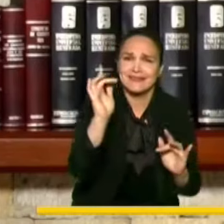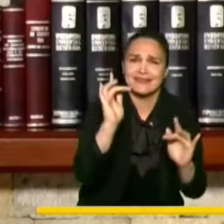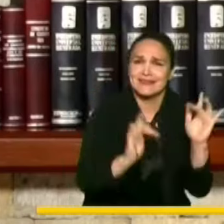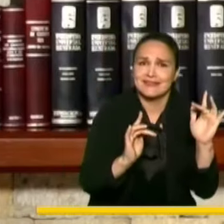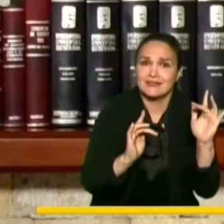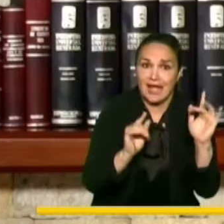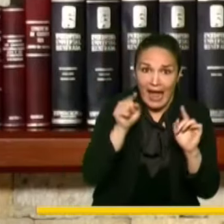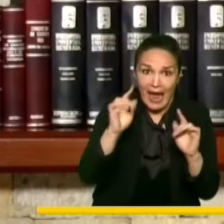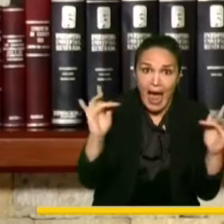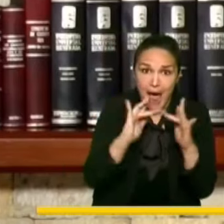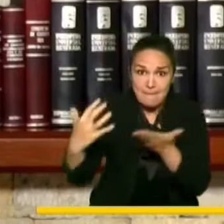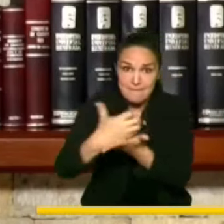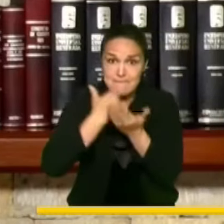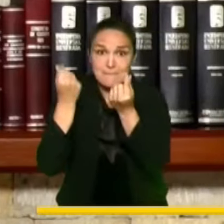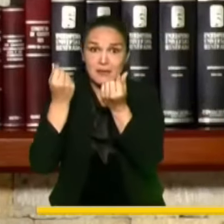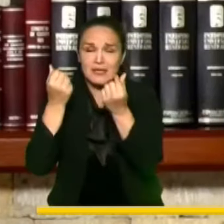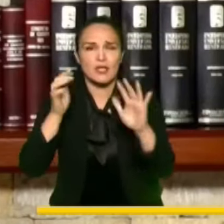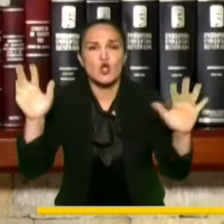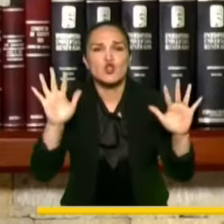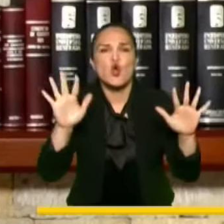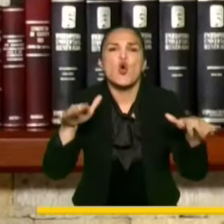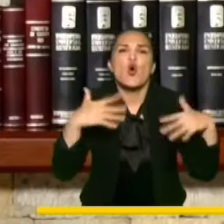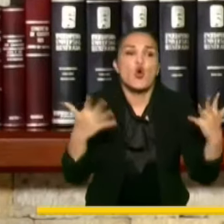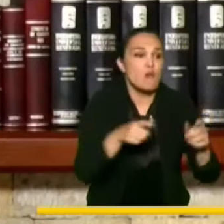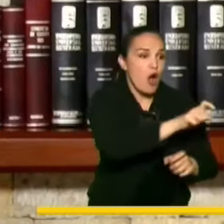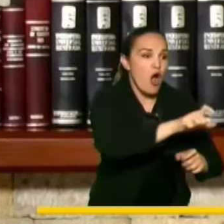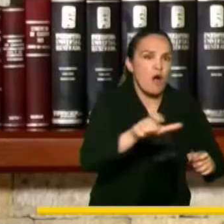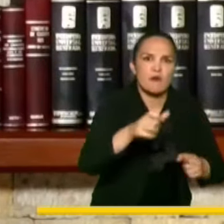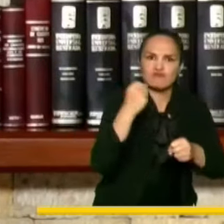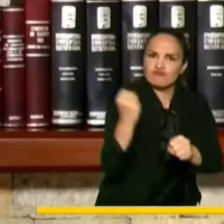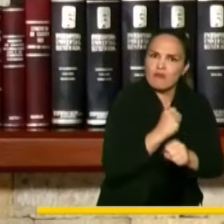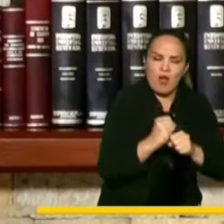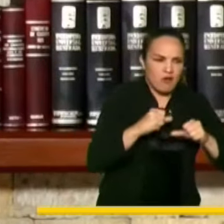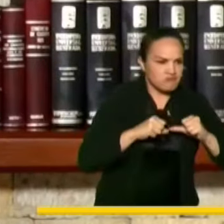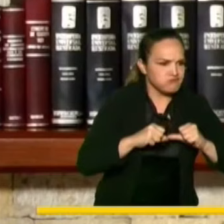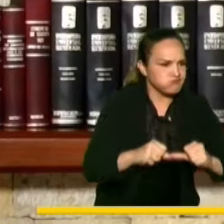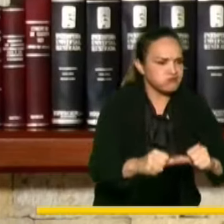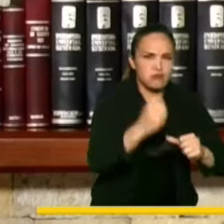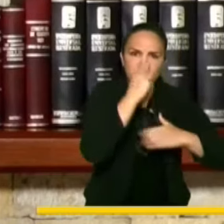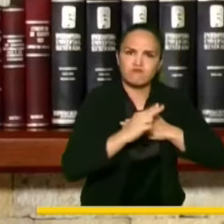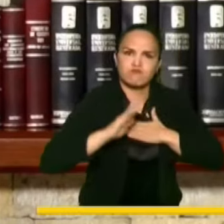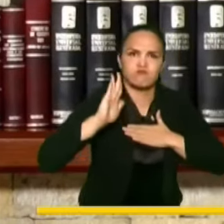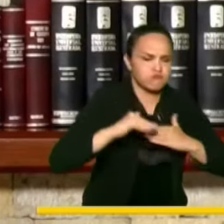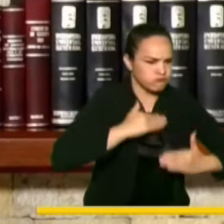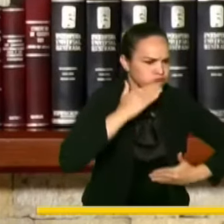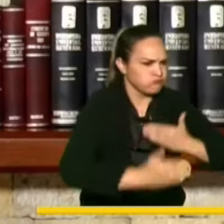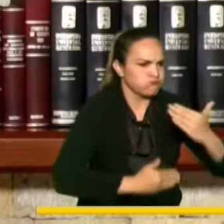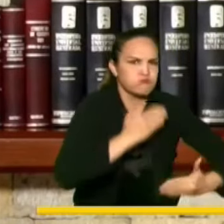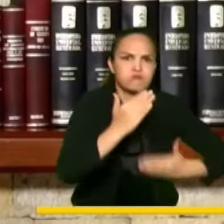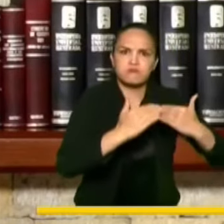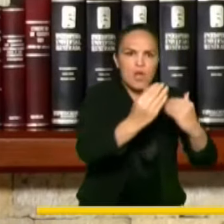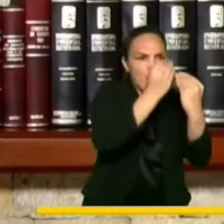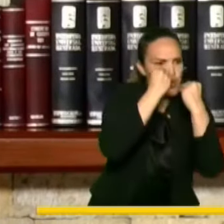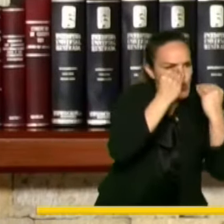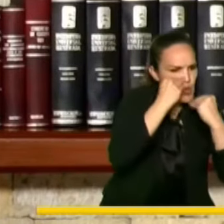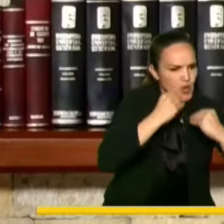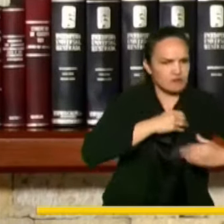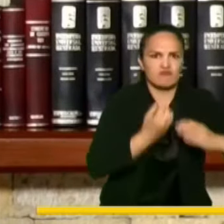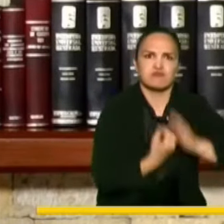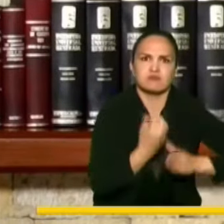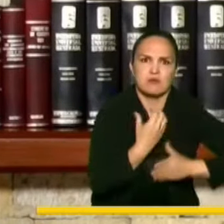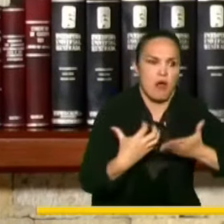ganancia crece, al contrario, con una fuerza laboral más estable, más educada y, por tanto, más